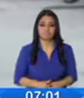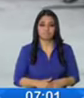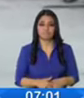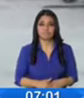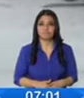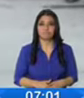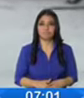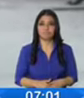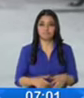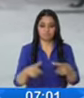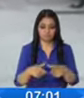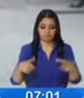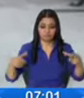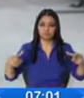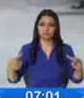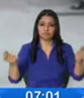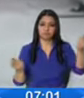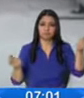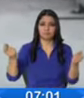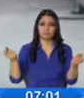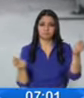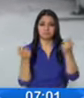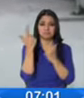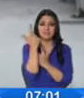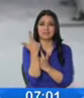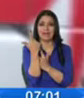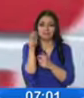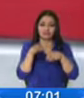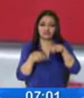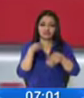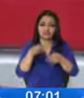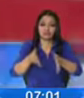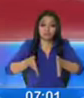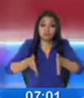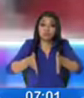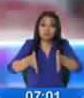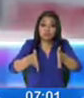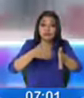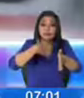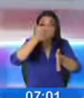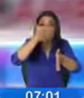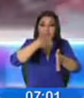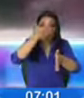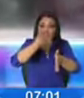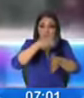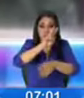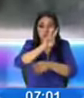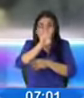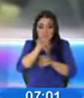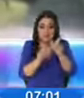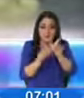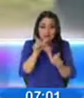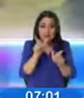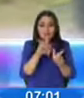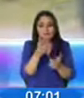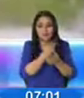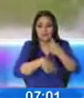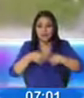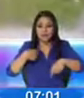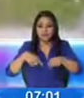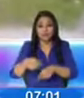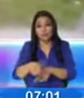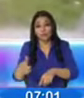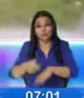Así quedó este camión militar tras virarse en el paso lateral de Ambato, dejando como saldo 24 aspirantes y un oficial heridos.